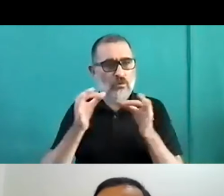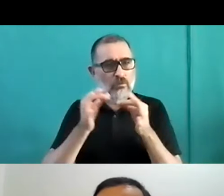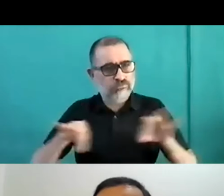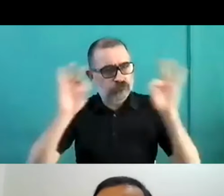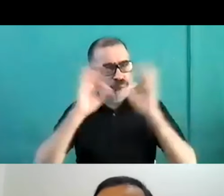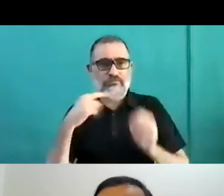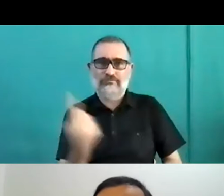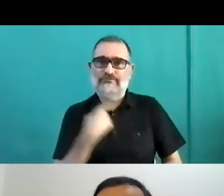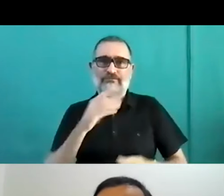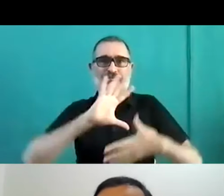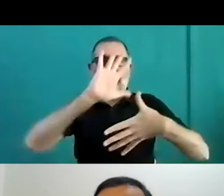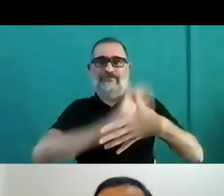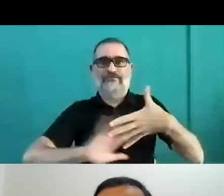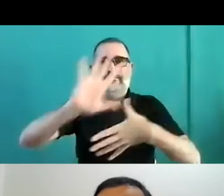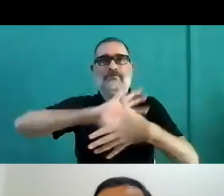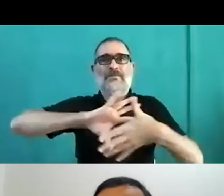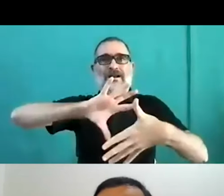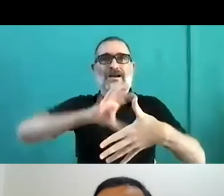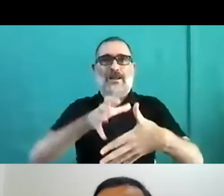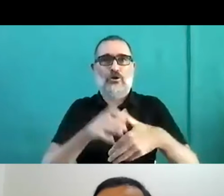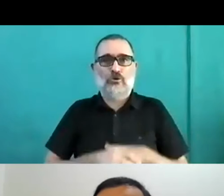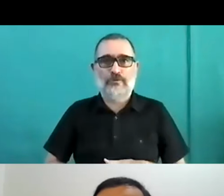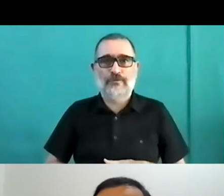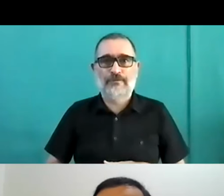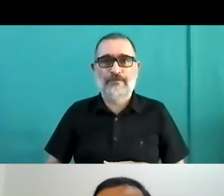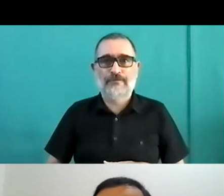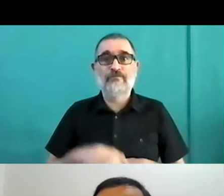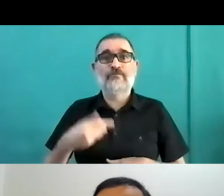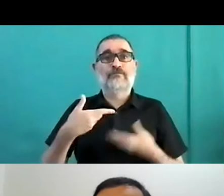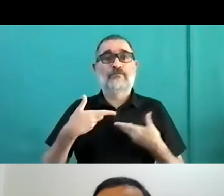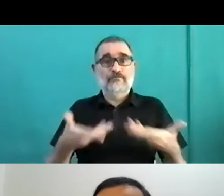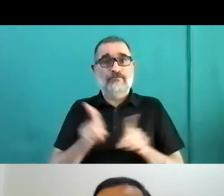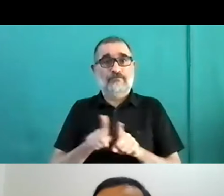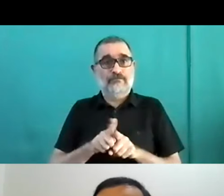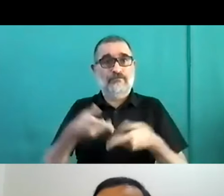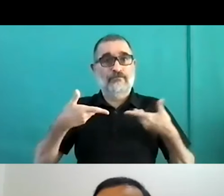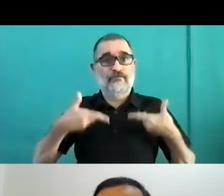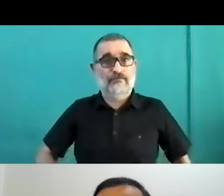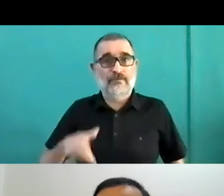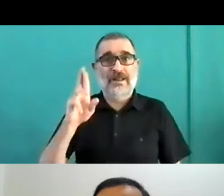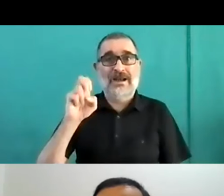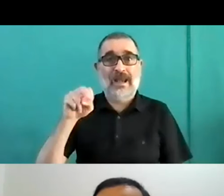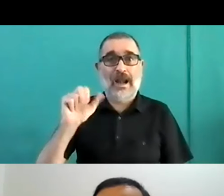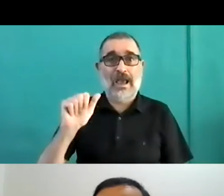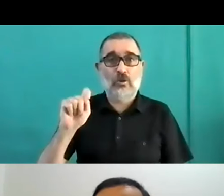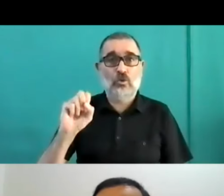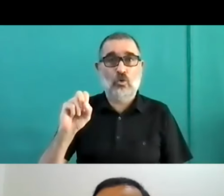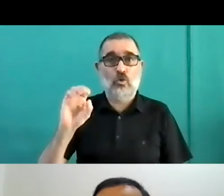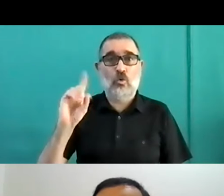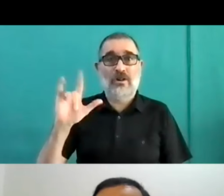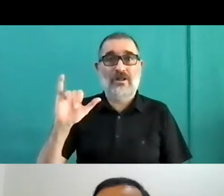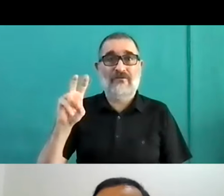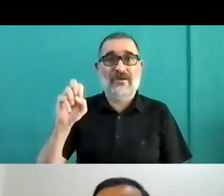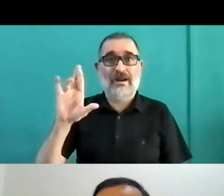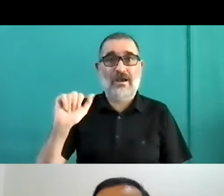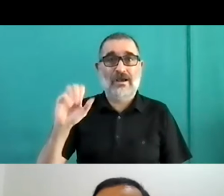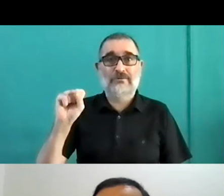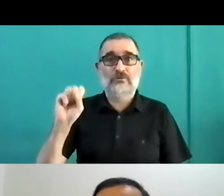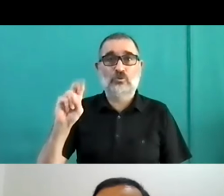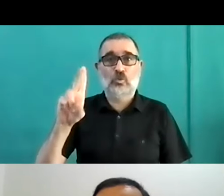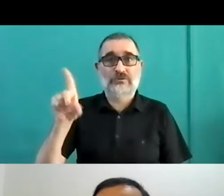OPS en Washington. Esta actividad que hoy desarrollaremos es parte de los esfuerzos de